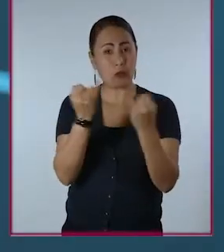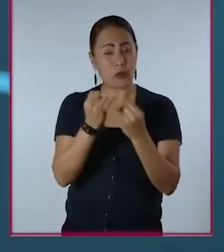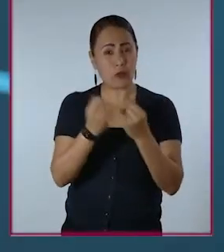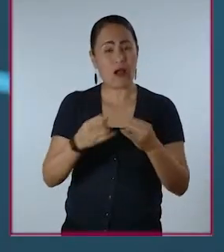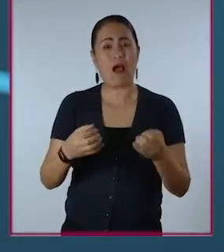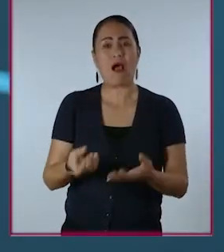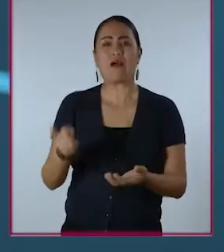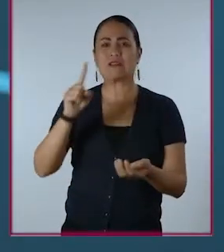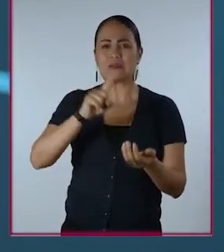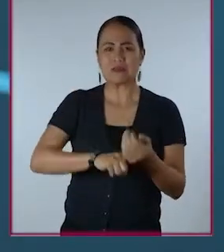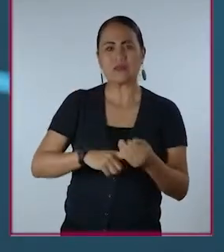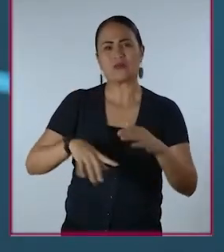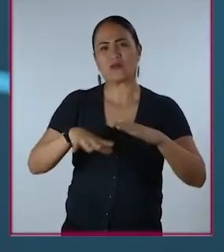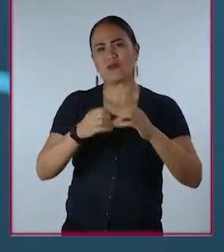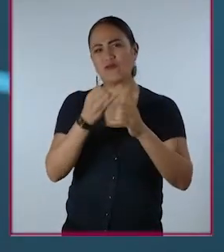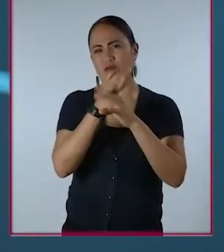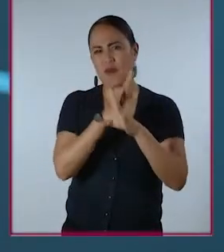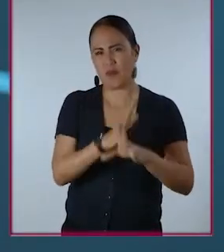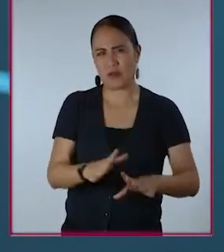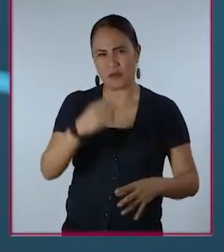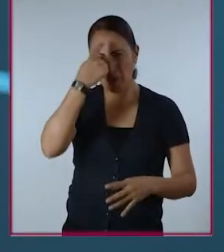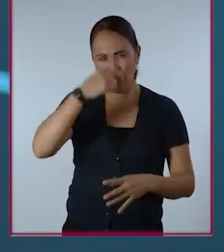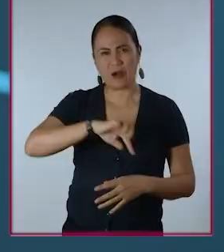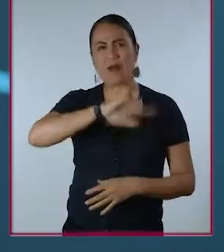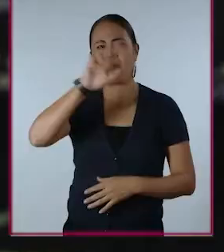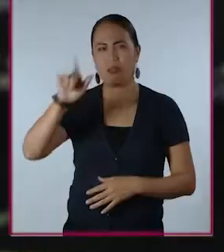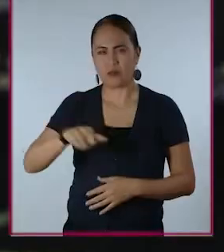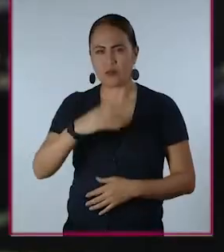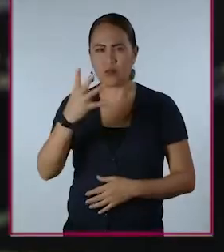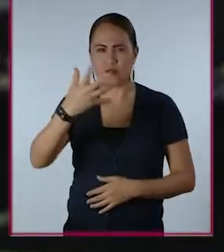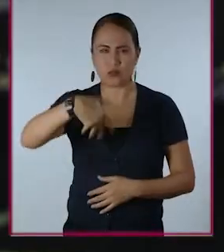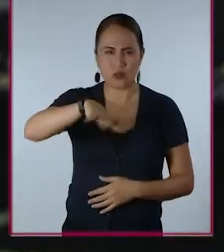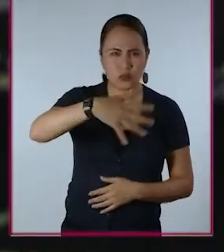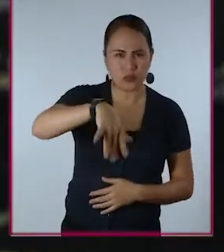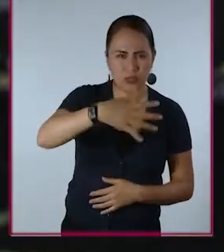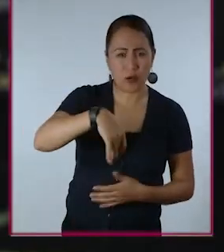bases de datos accesibles para su consulta. De